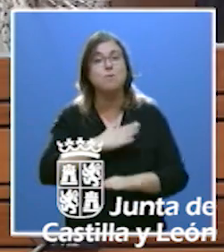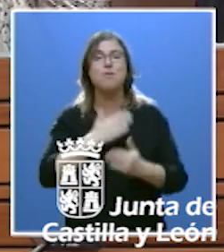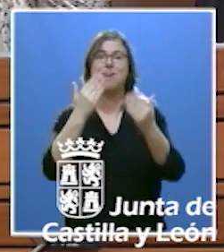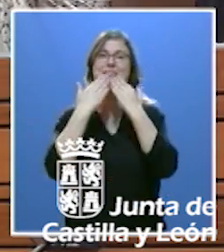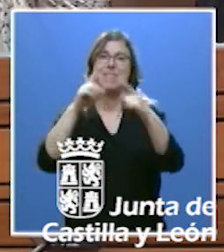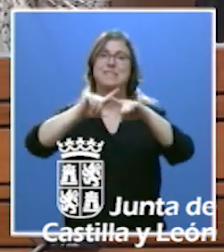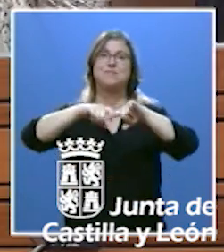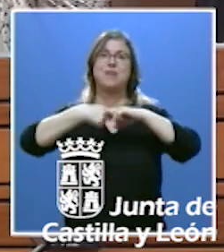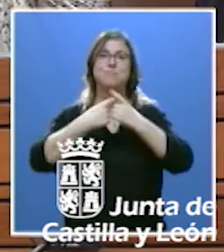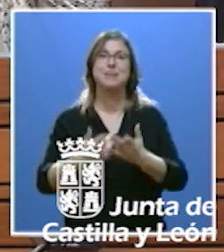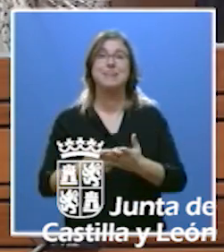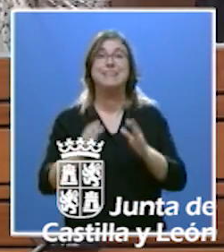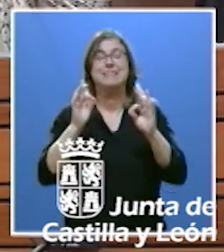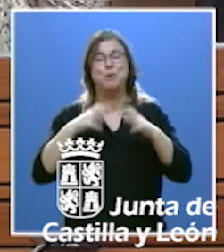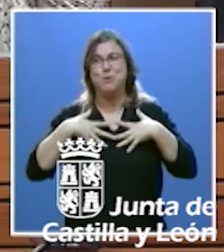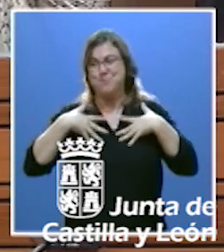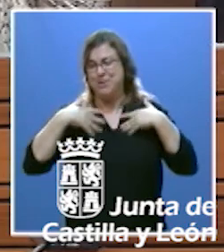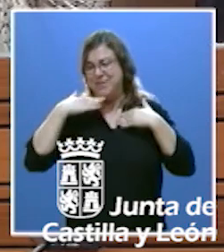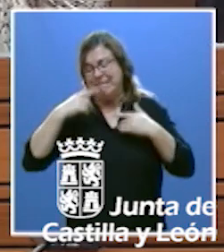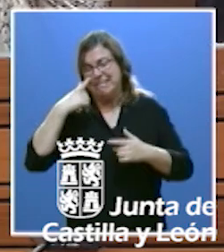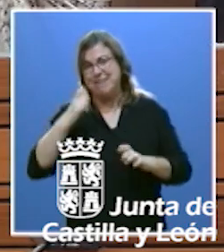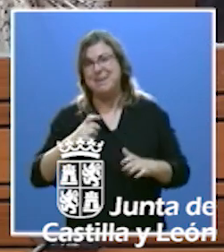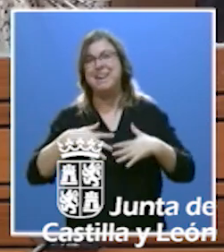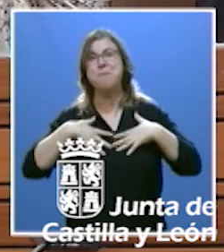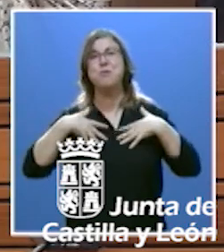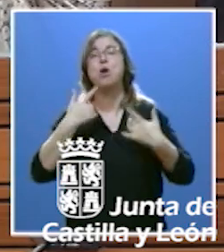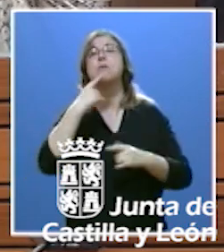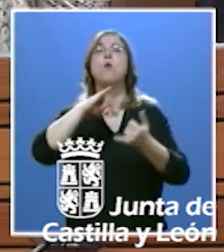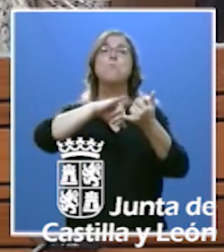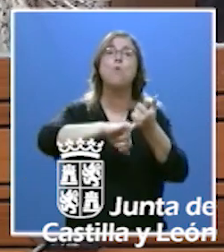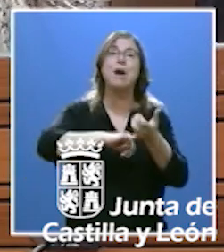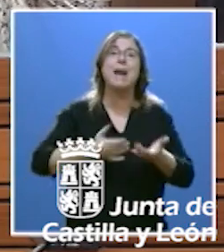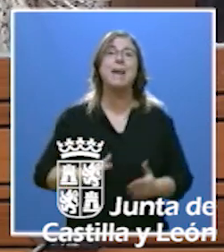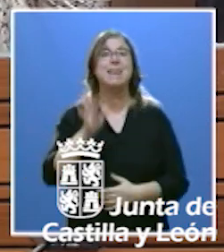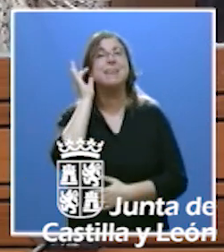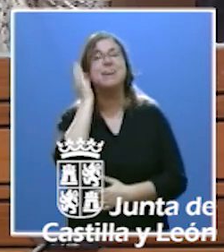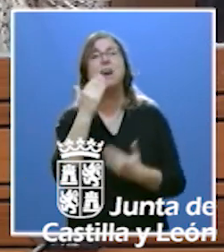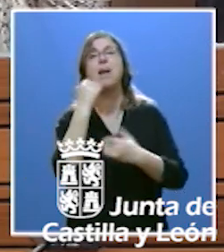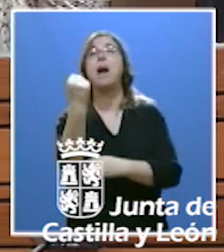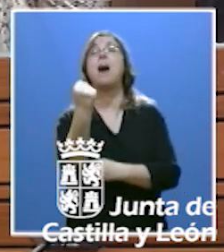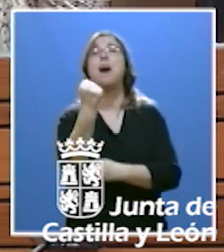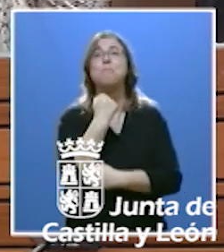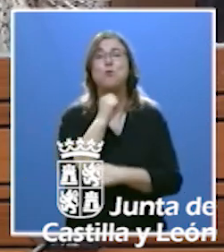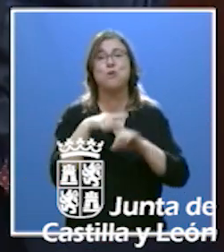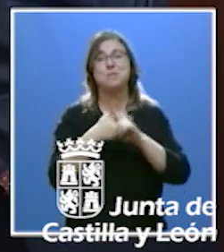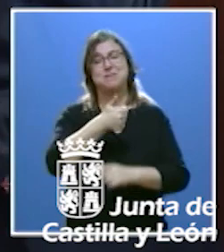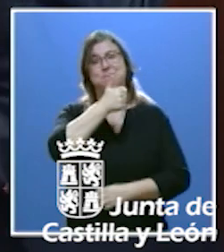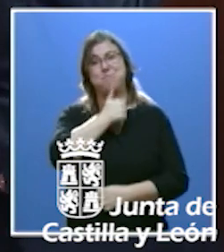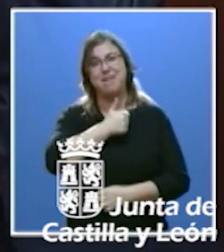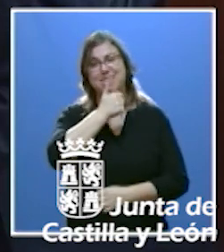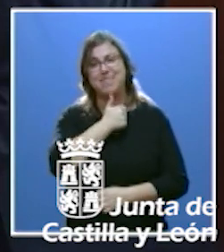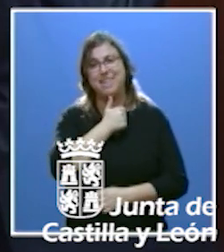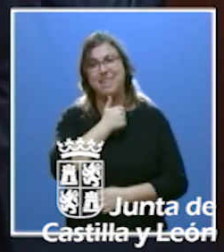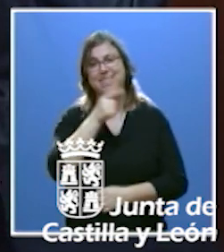familia, espero no emocionarme, a mi mujer, a mis hijas, el apoyo y la paciencia